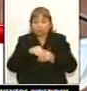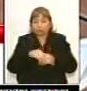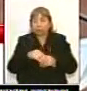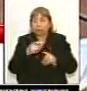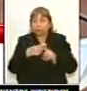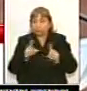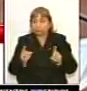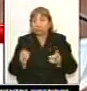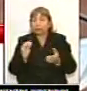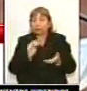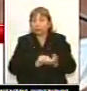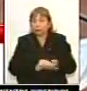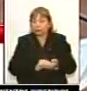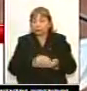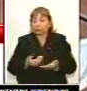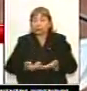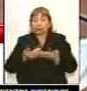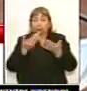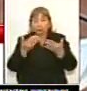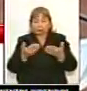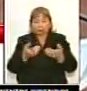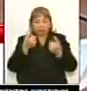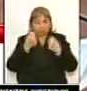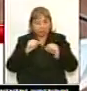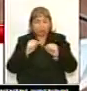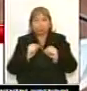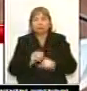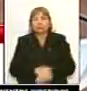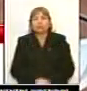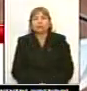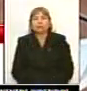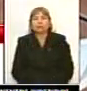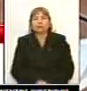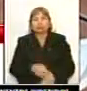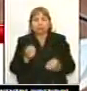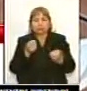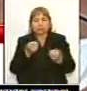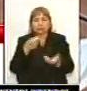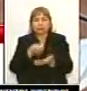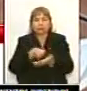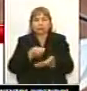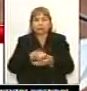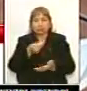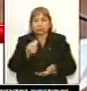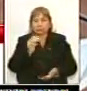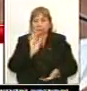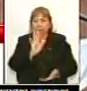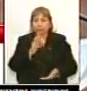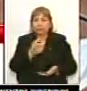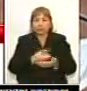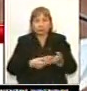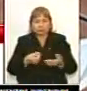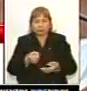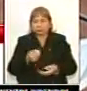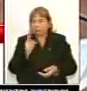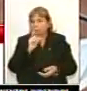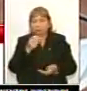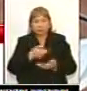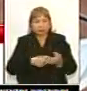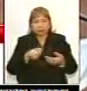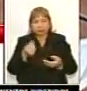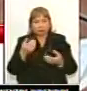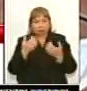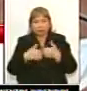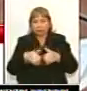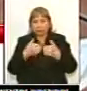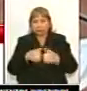pero además démosle a los peruanos la posibilidad de disponer de su plata, de su patrimonio. No es patrimonio de los